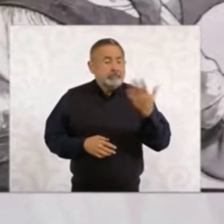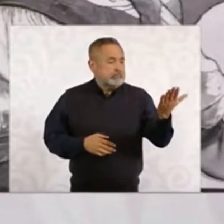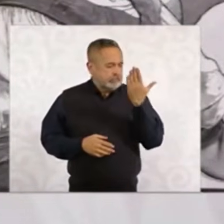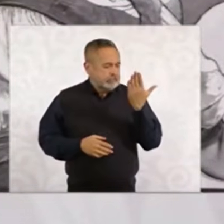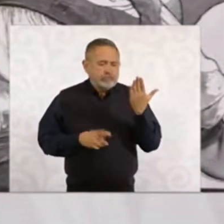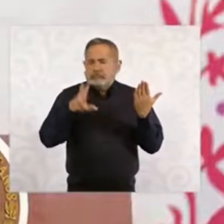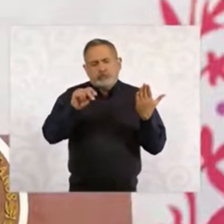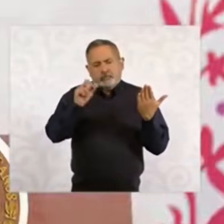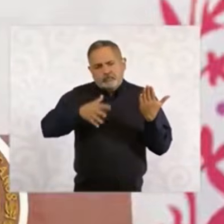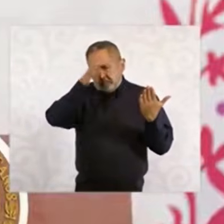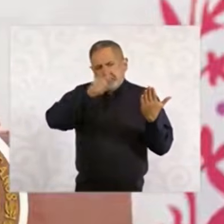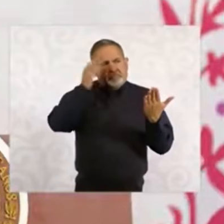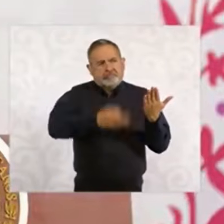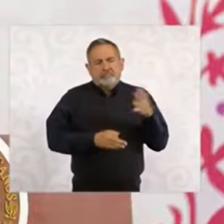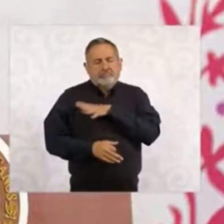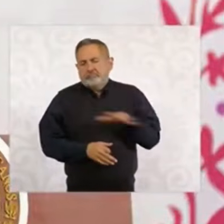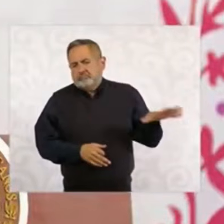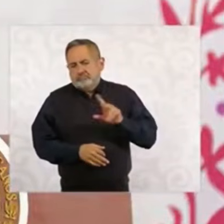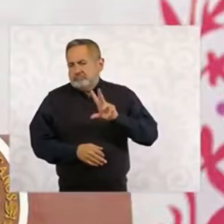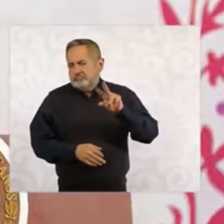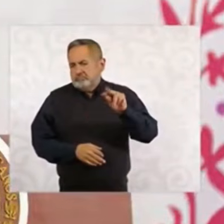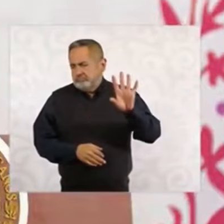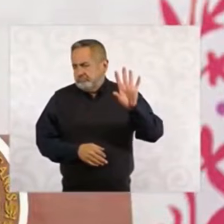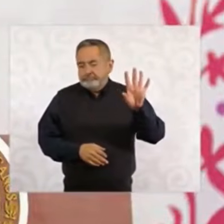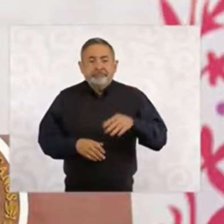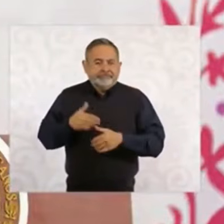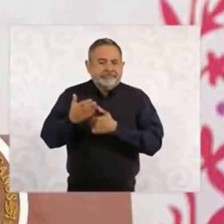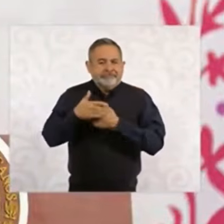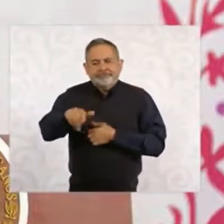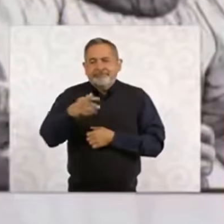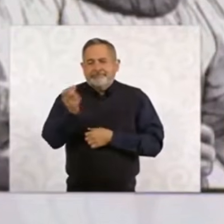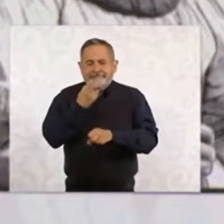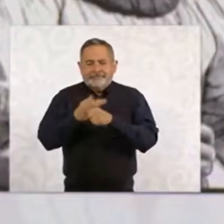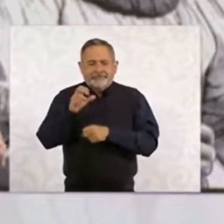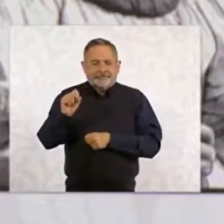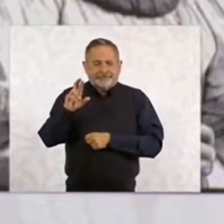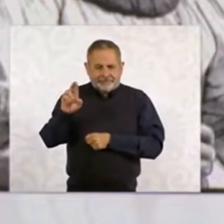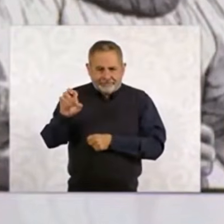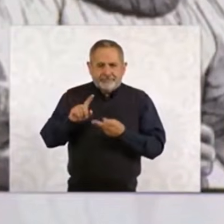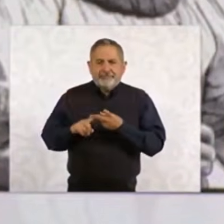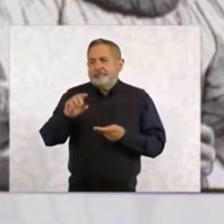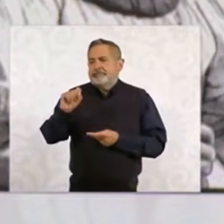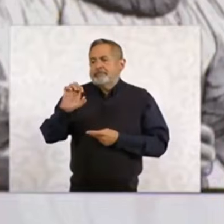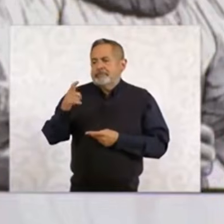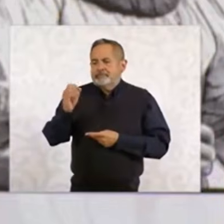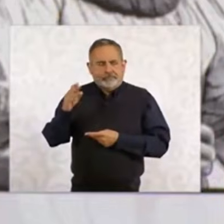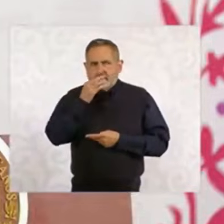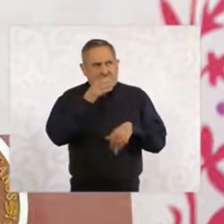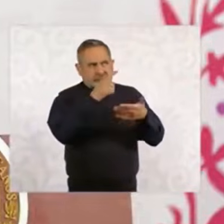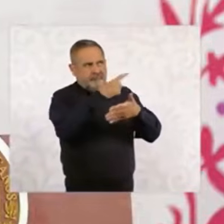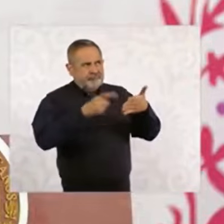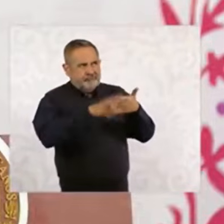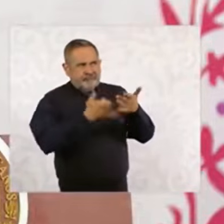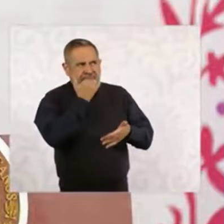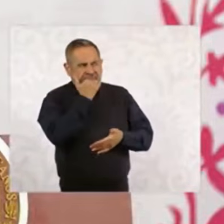documento. Y para mayores detalles, pues ya la Secretaría de Gobernación y Relaciones Exteriores van a estar informando de cómo va avanzando. Esto